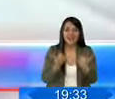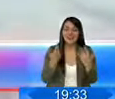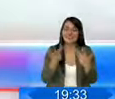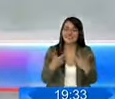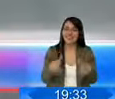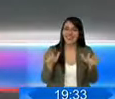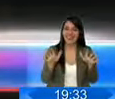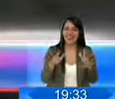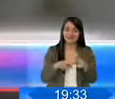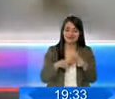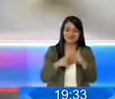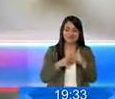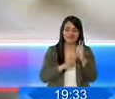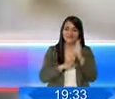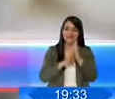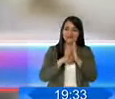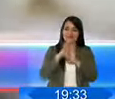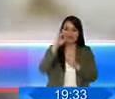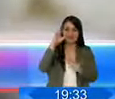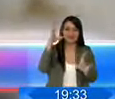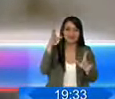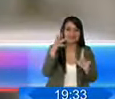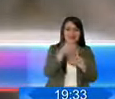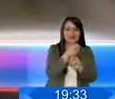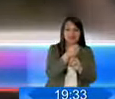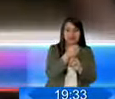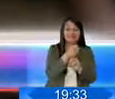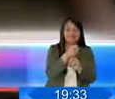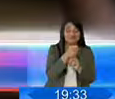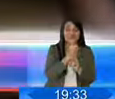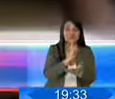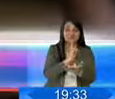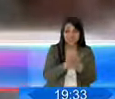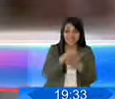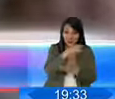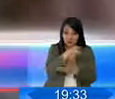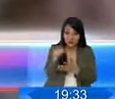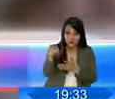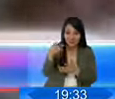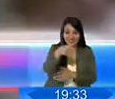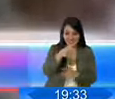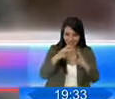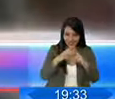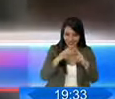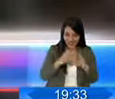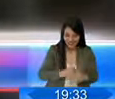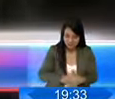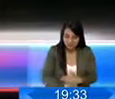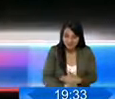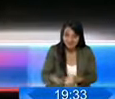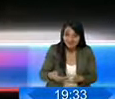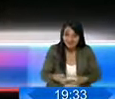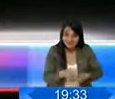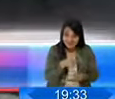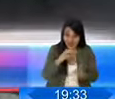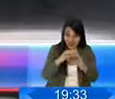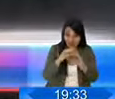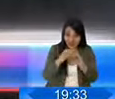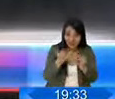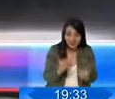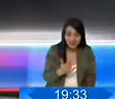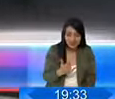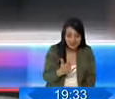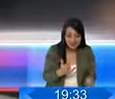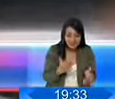para volar en busca de sus sueños. Y lo llamo nuestro, porque desde que ustedes, amigos televidentes, conocieron su historia, ahora son parte